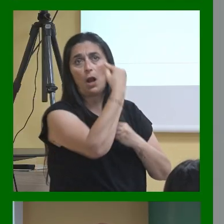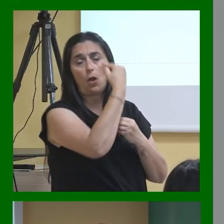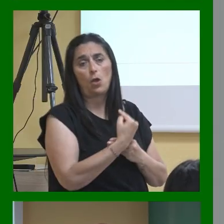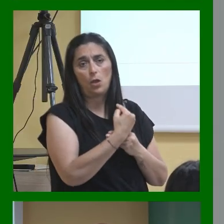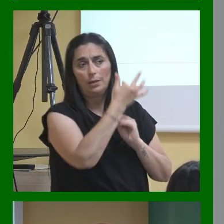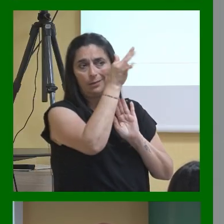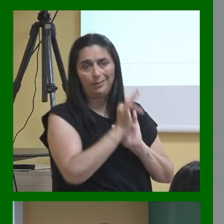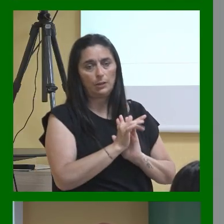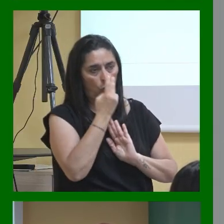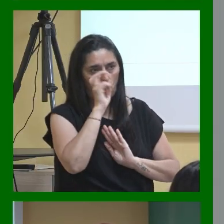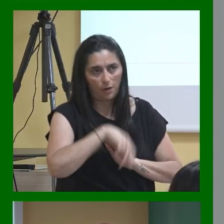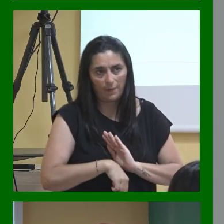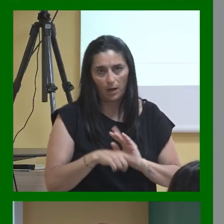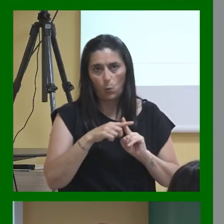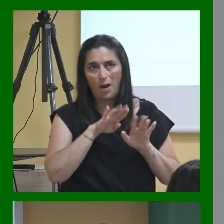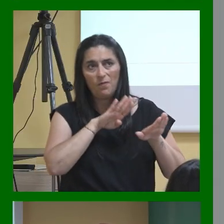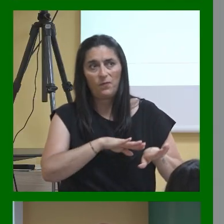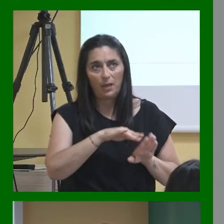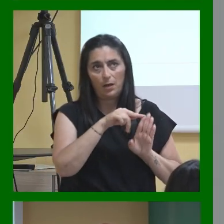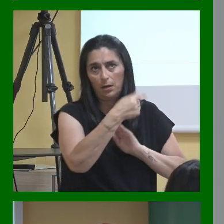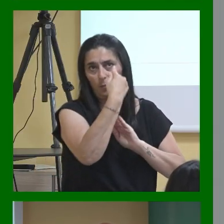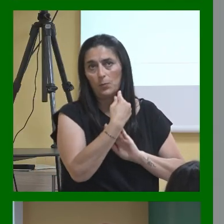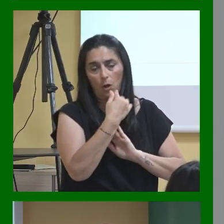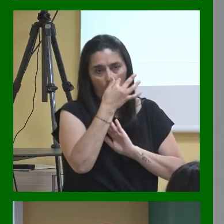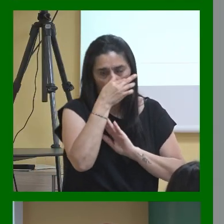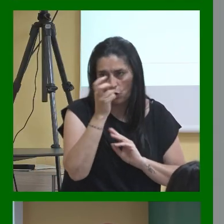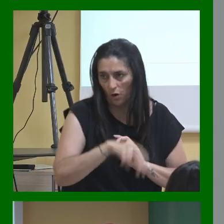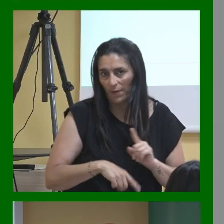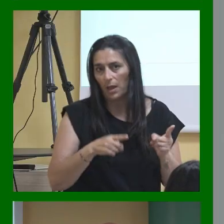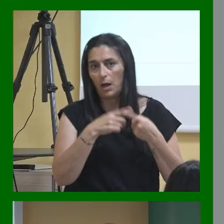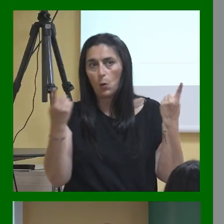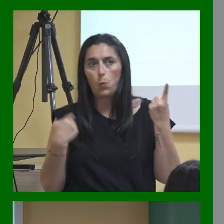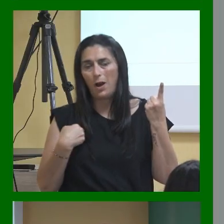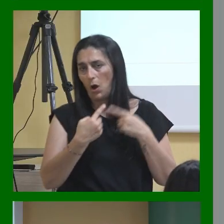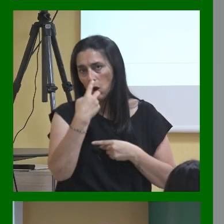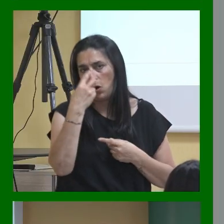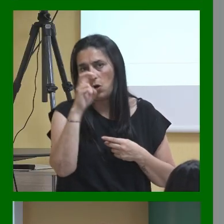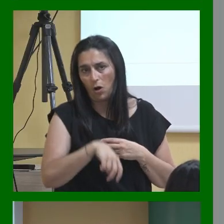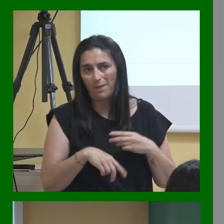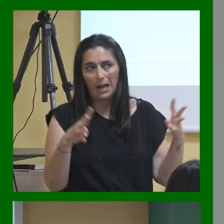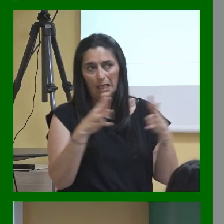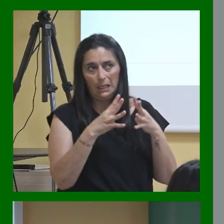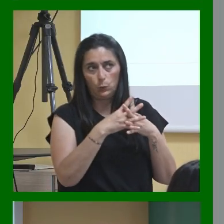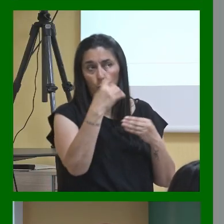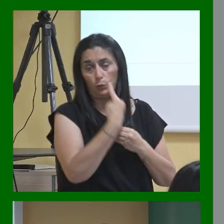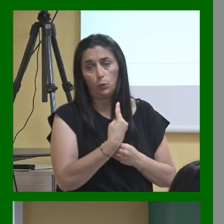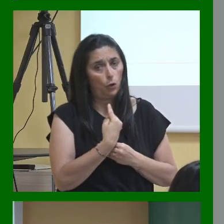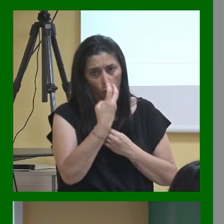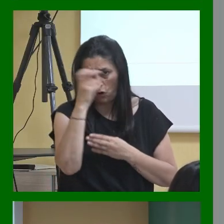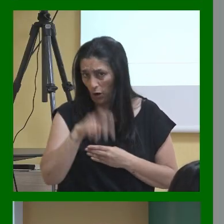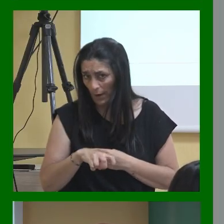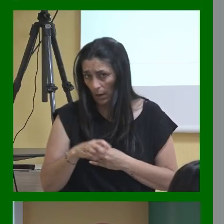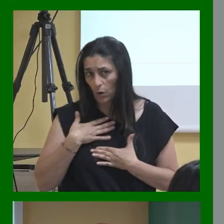de los test, no vale la fiabilidad, no vale el alfa de Cronbach, no vale la validez de constructo, lo siento, no